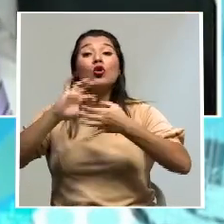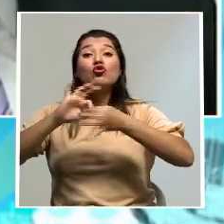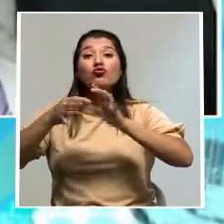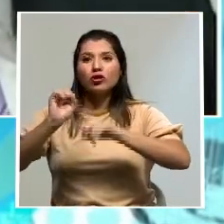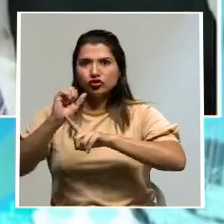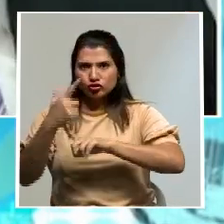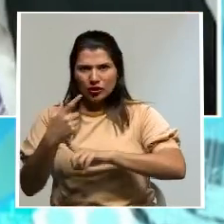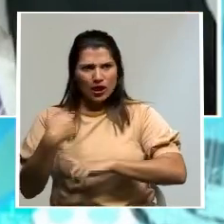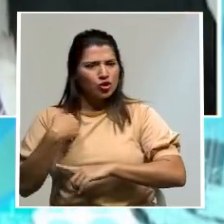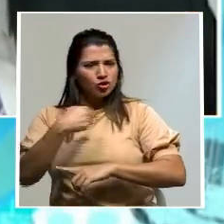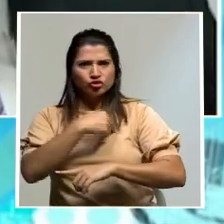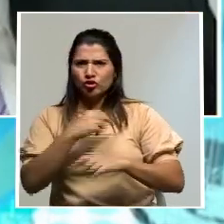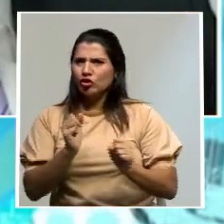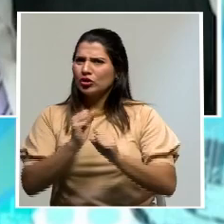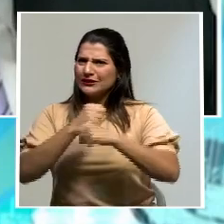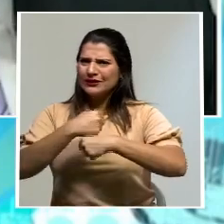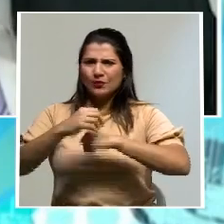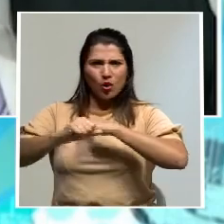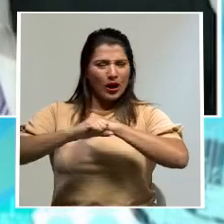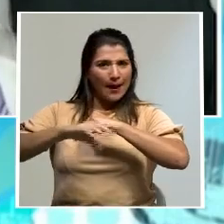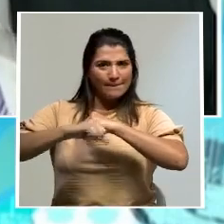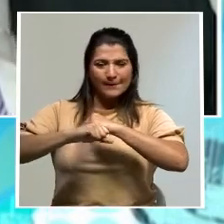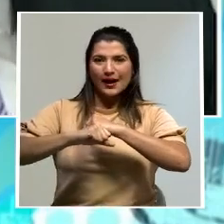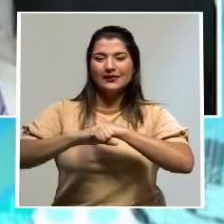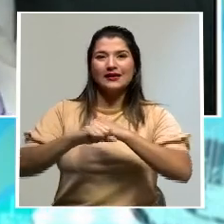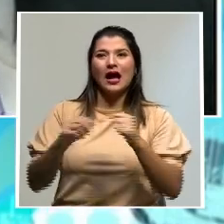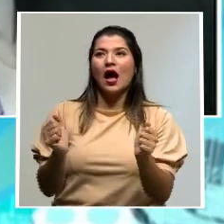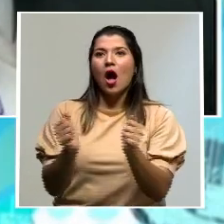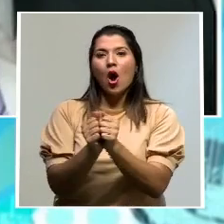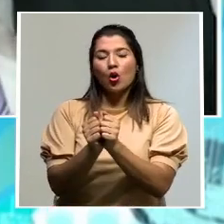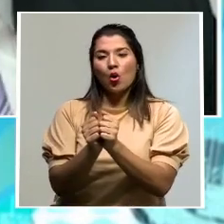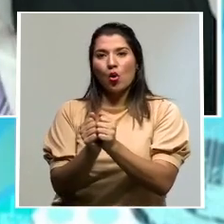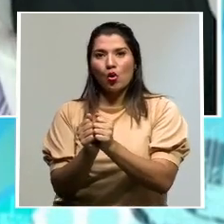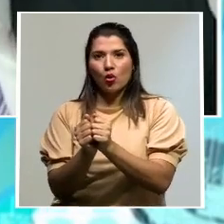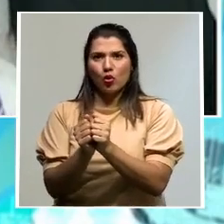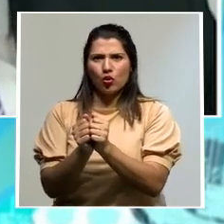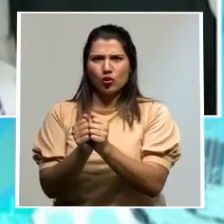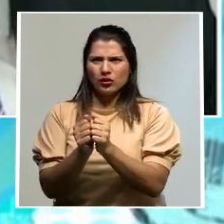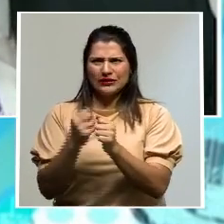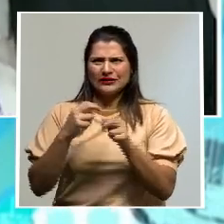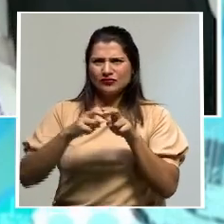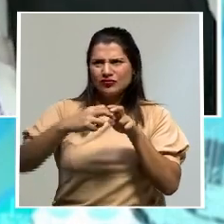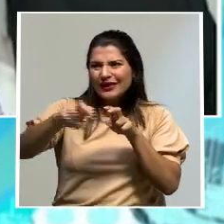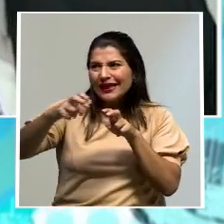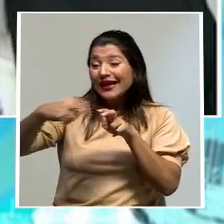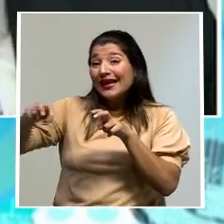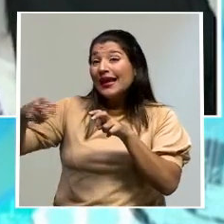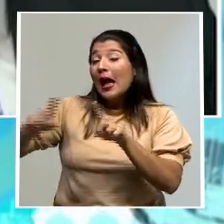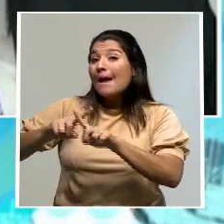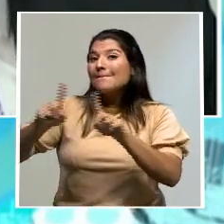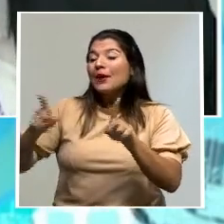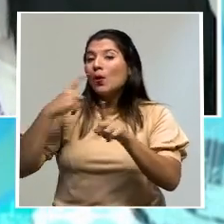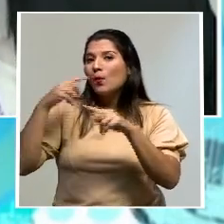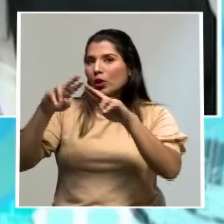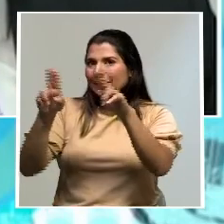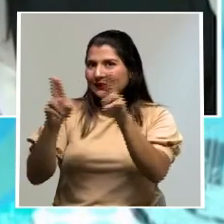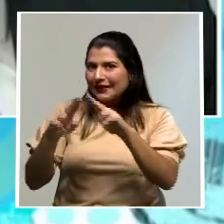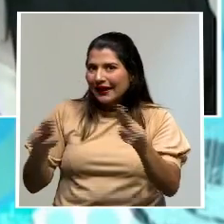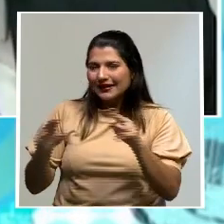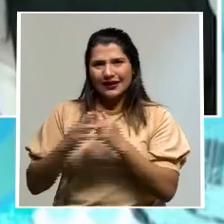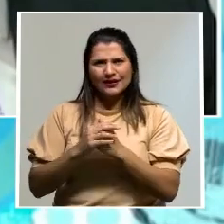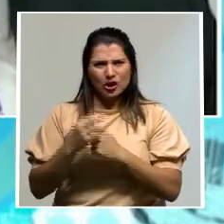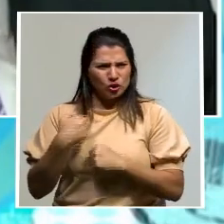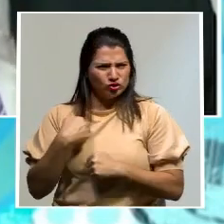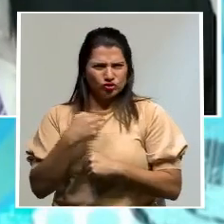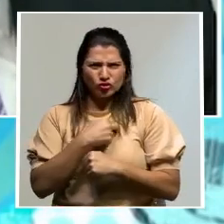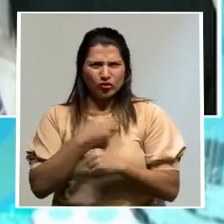nuestra campaña con los dirigentes, hemos hecho algo que ha sido fenomenal, hemos hecho unas giras virtuales donde hemos estado en muchas zonas